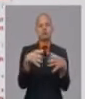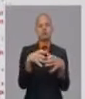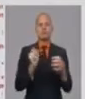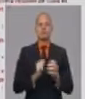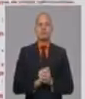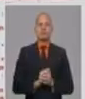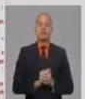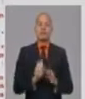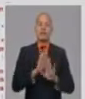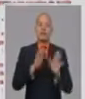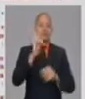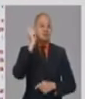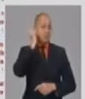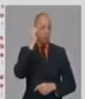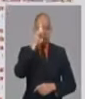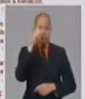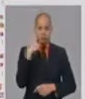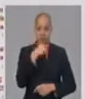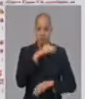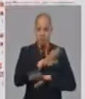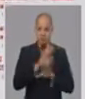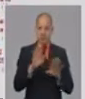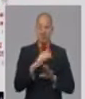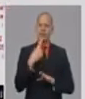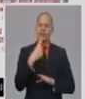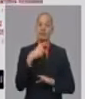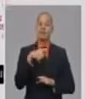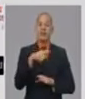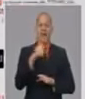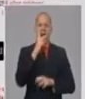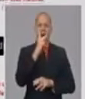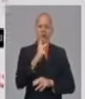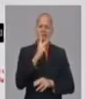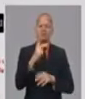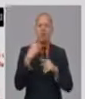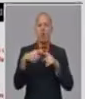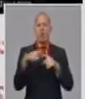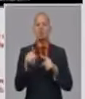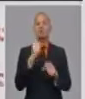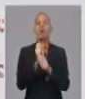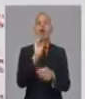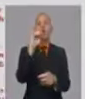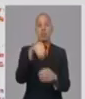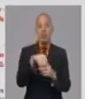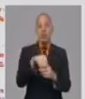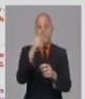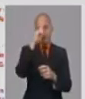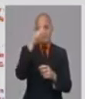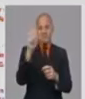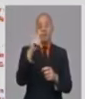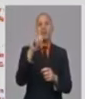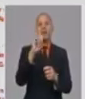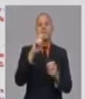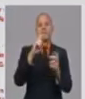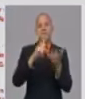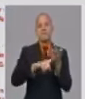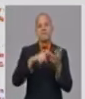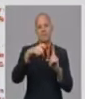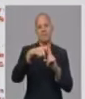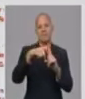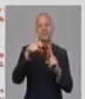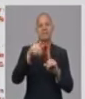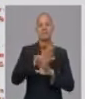acuerdo con la doctora en Ciencias Médicas María Eugenia Toledo Romaní, epidemióloga del Instituto Pedro Curí e investigadora